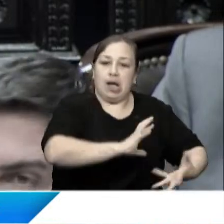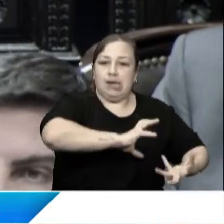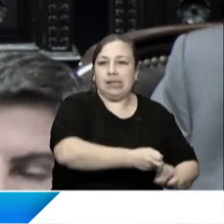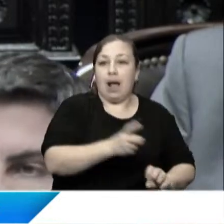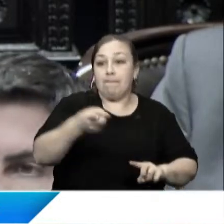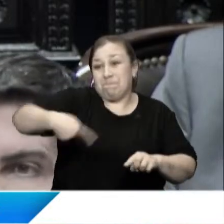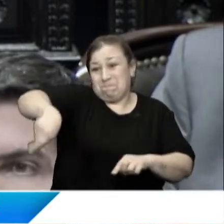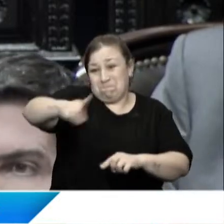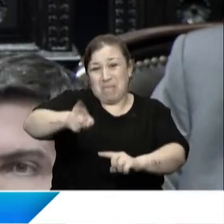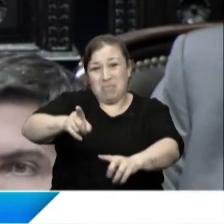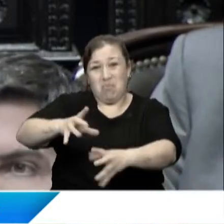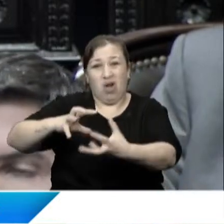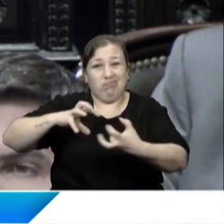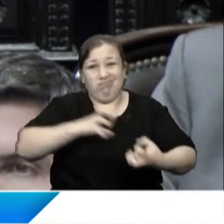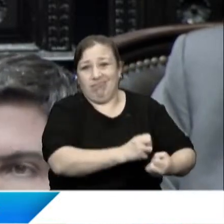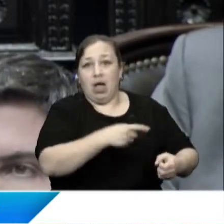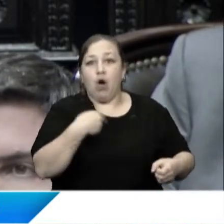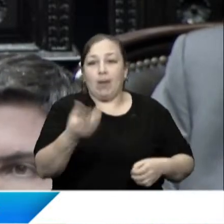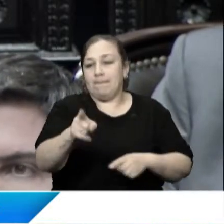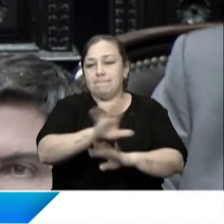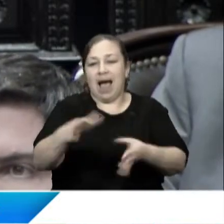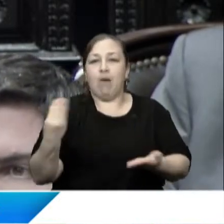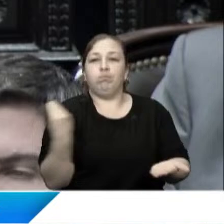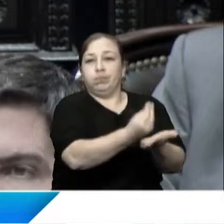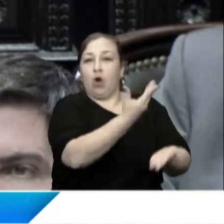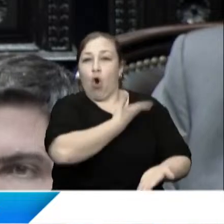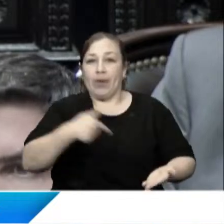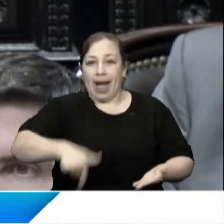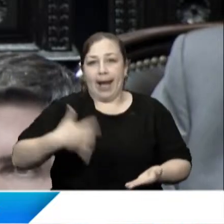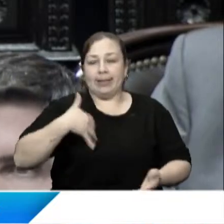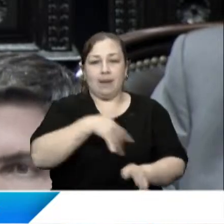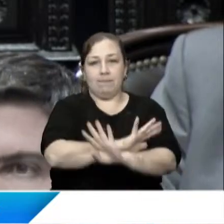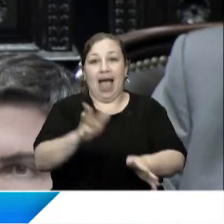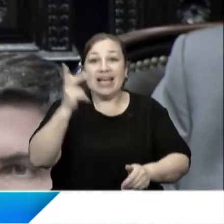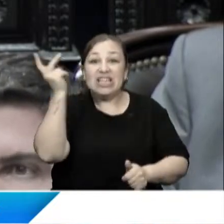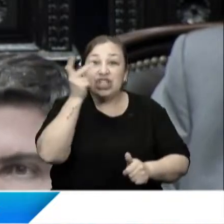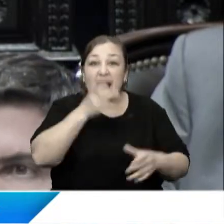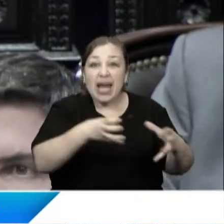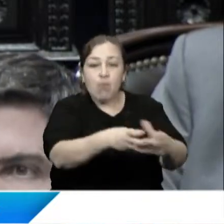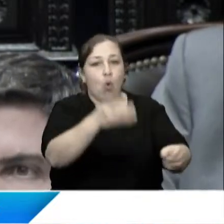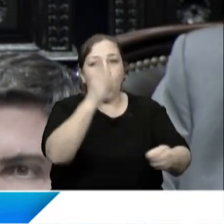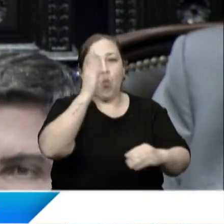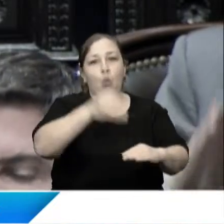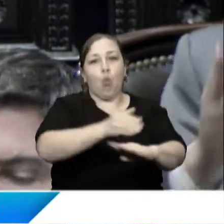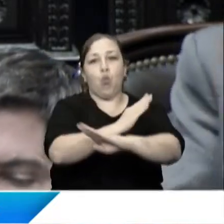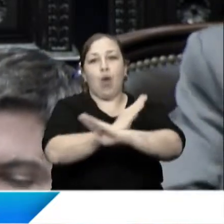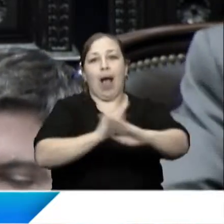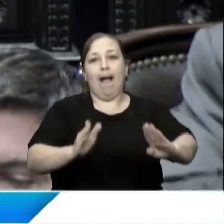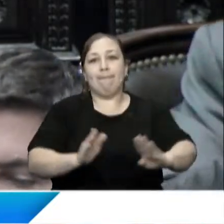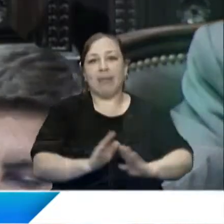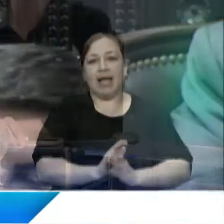mayorías vetustas que no van a gobernar más a la Argentina. Kirchnerismo nunca más.